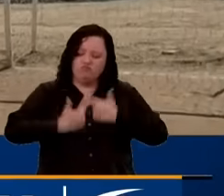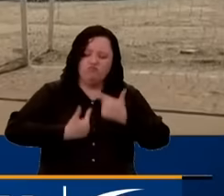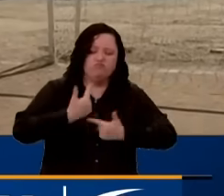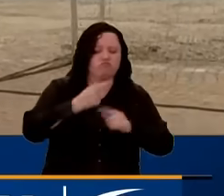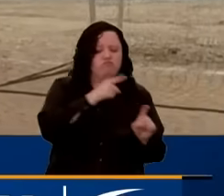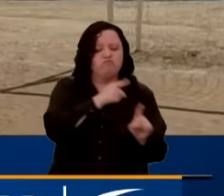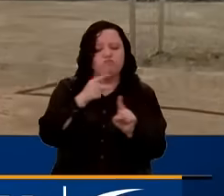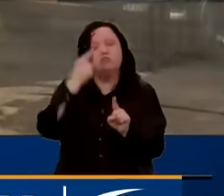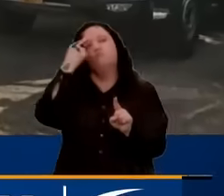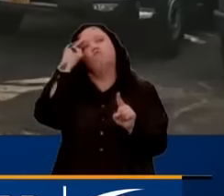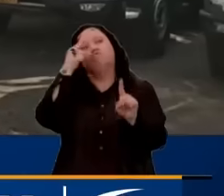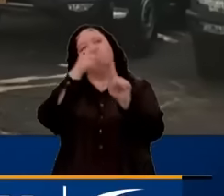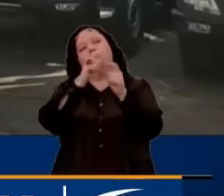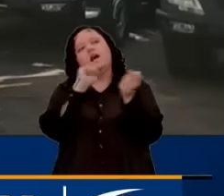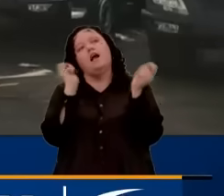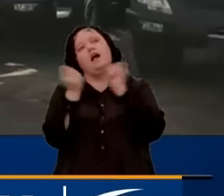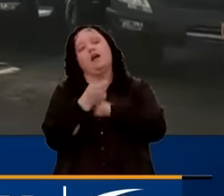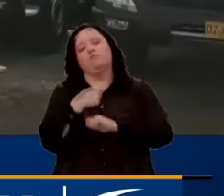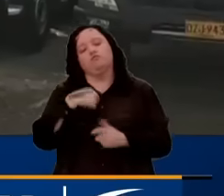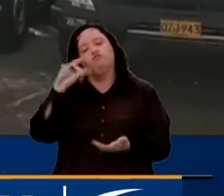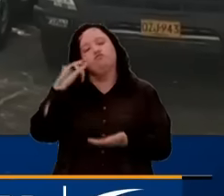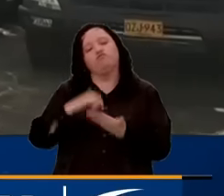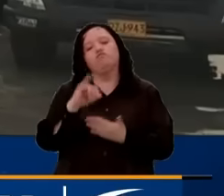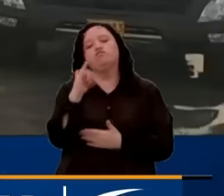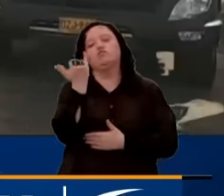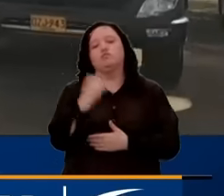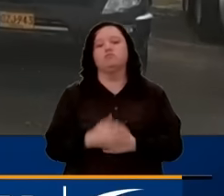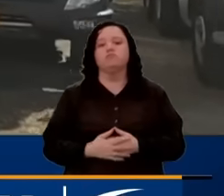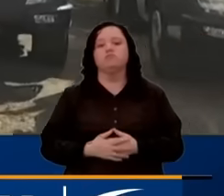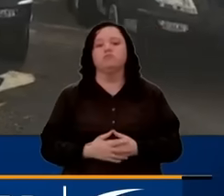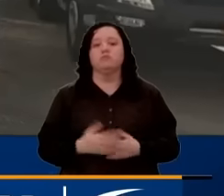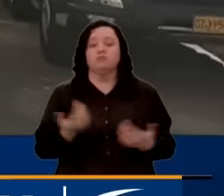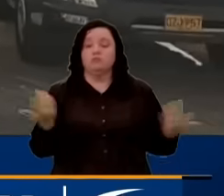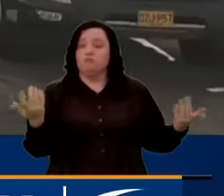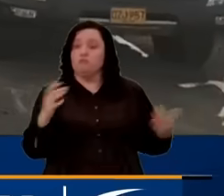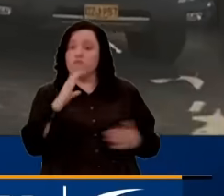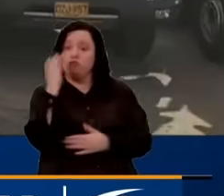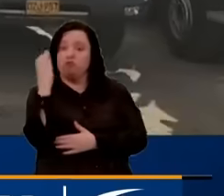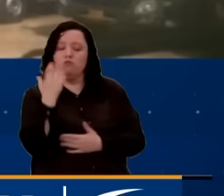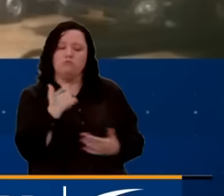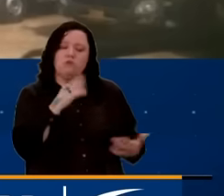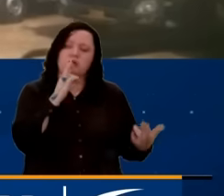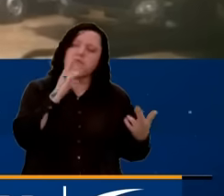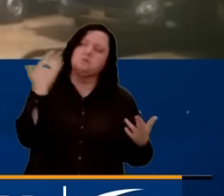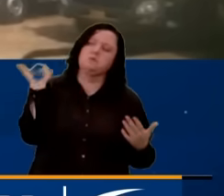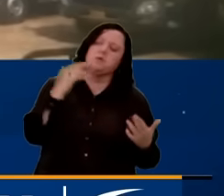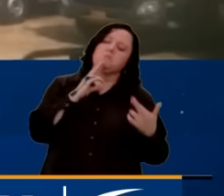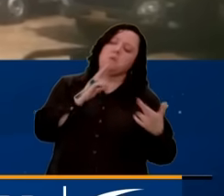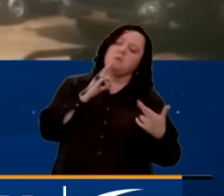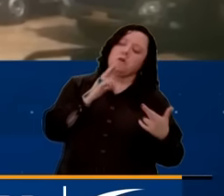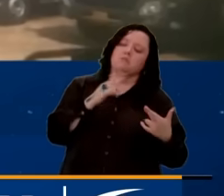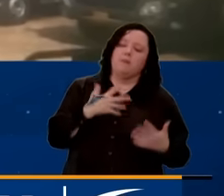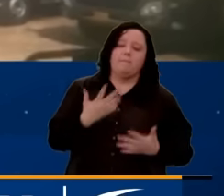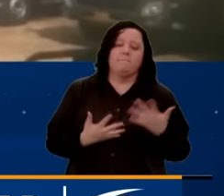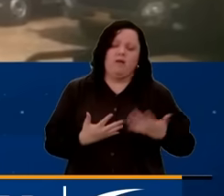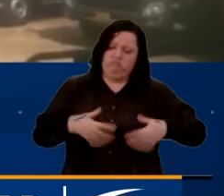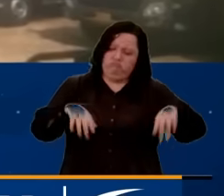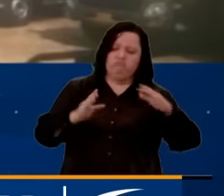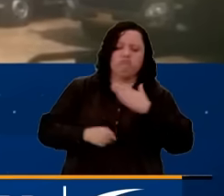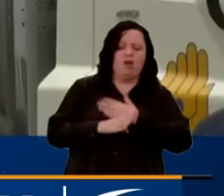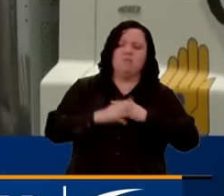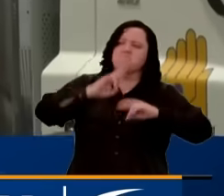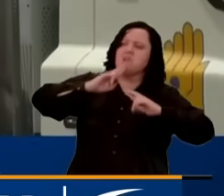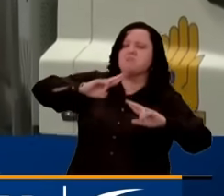convencido del cambio. Dije que el país esperaba de mí respuestas, que di y que seguiré dando sin titubeos.